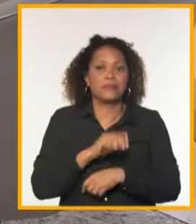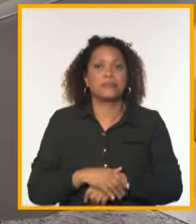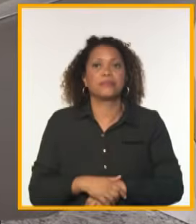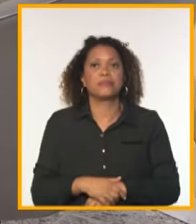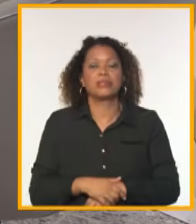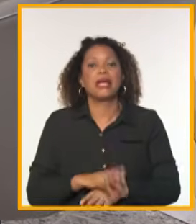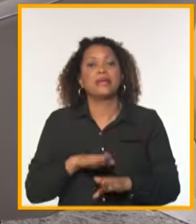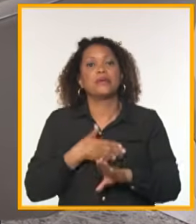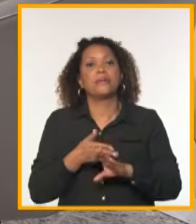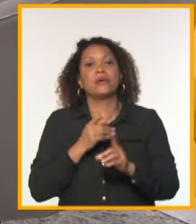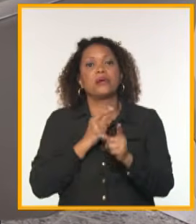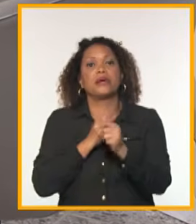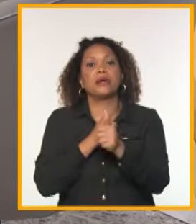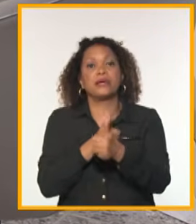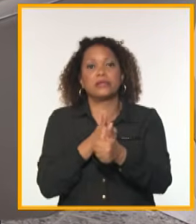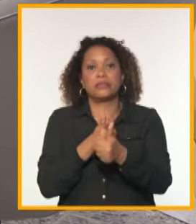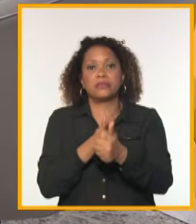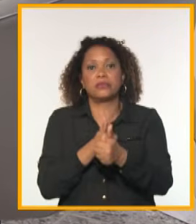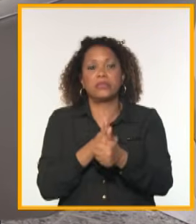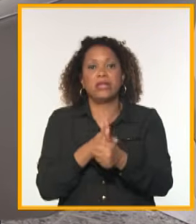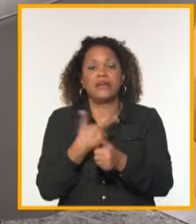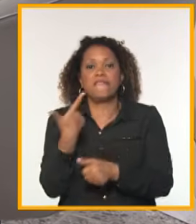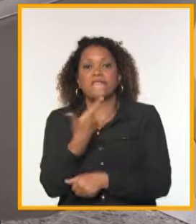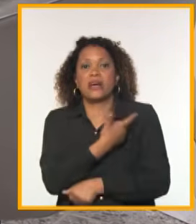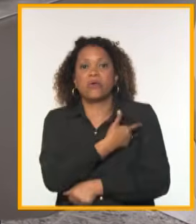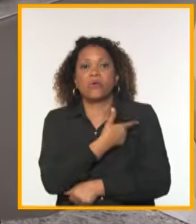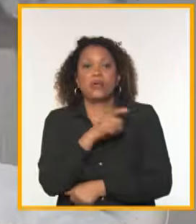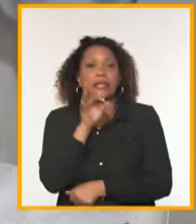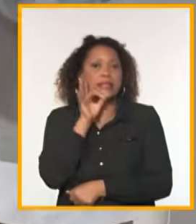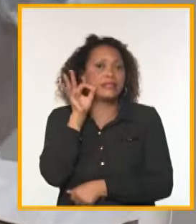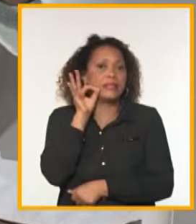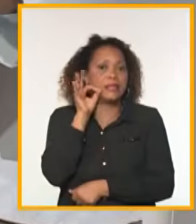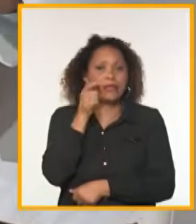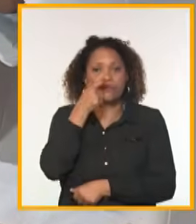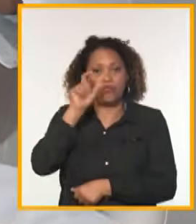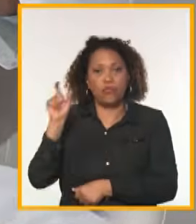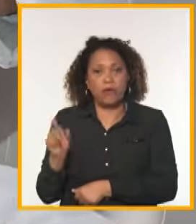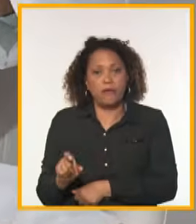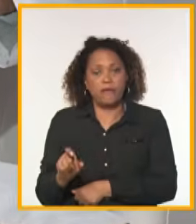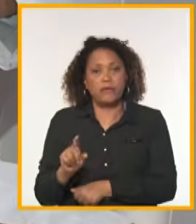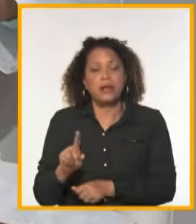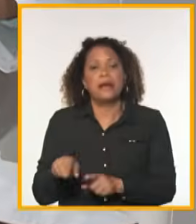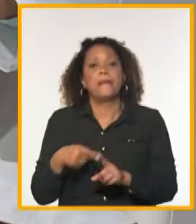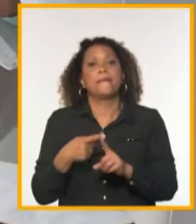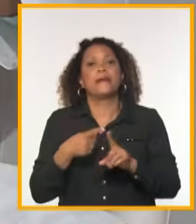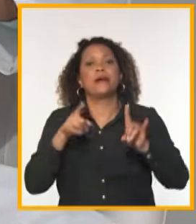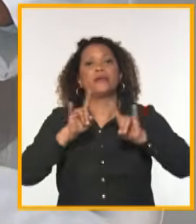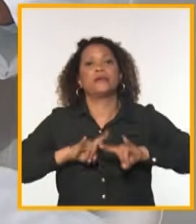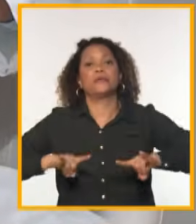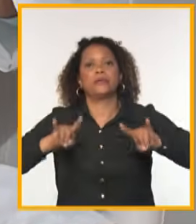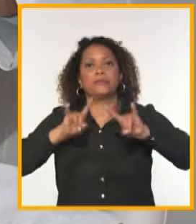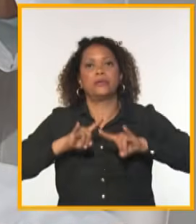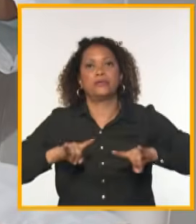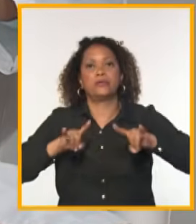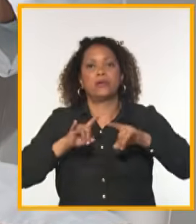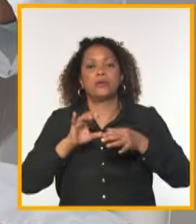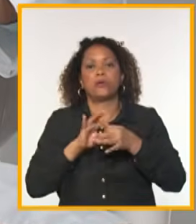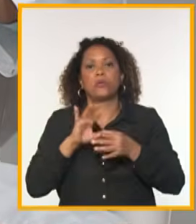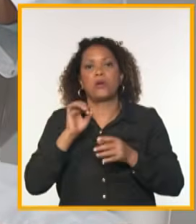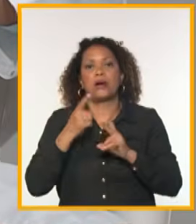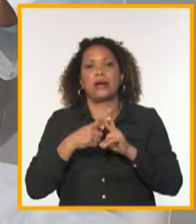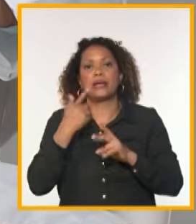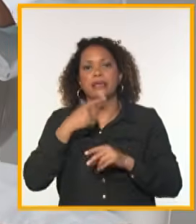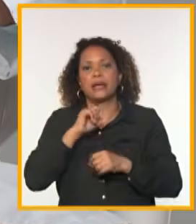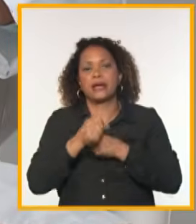asesor de la vacuna del SIDA en Sudáfrica. Ya. Y fui profesor también a la Universidad de Guayaquil. Ya. Sobre